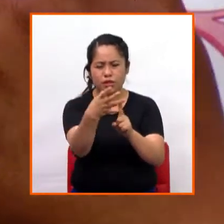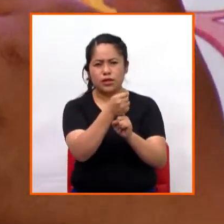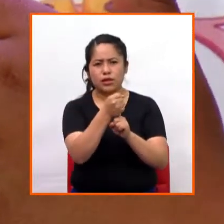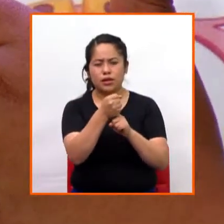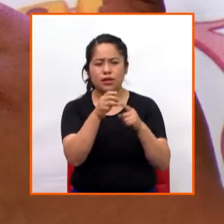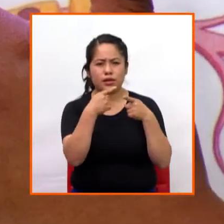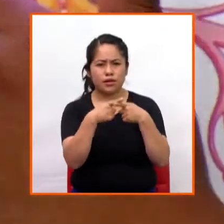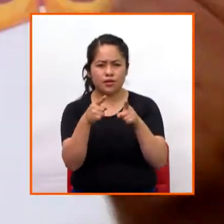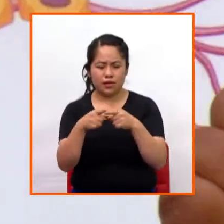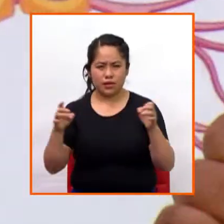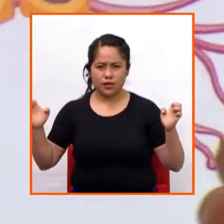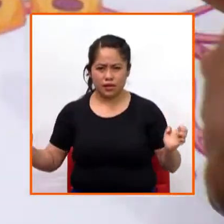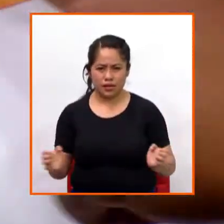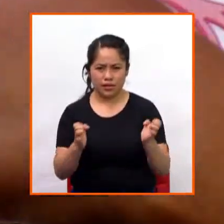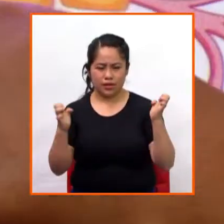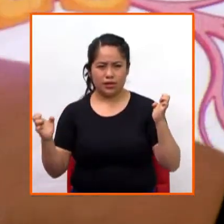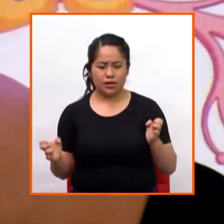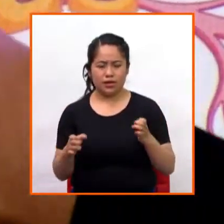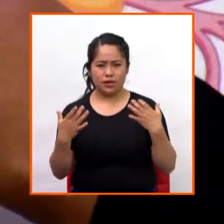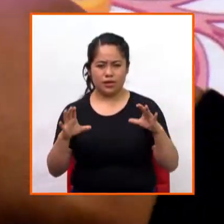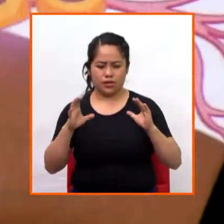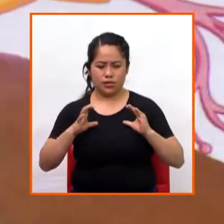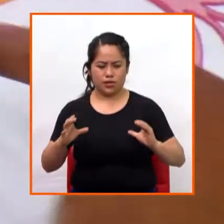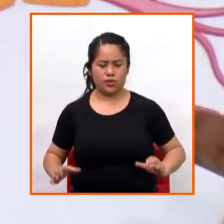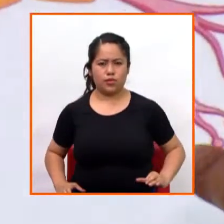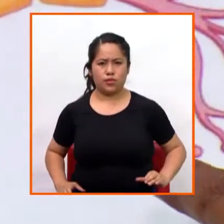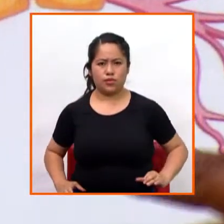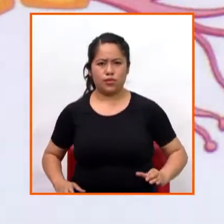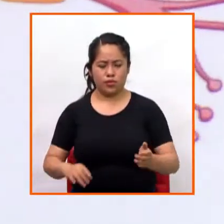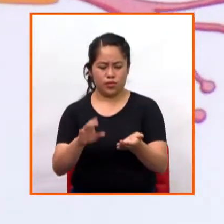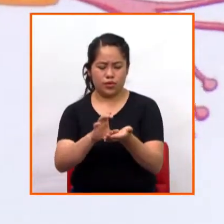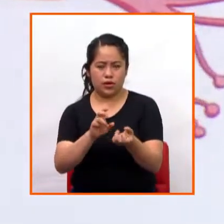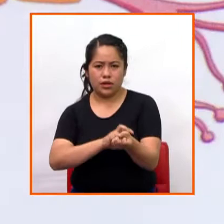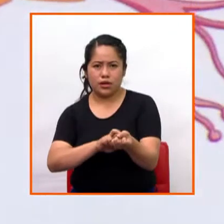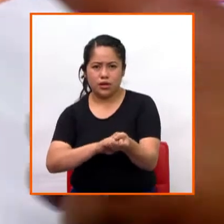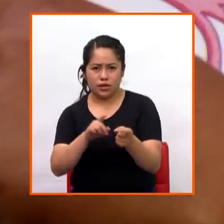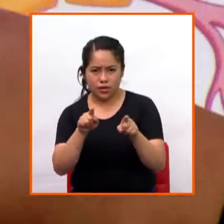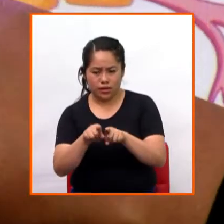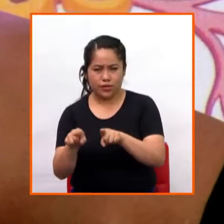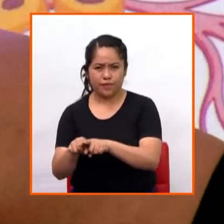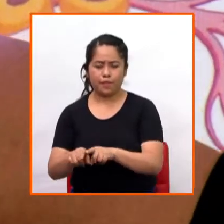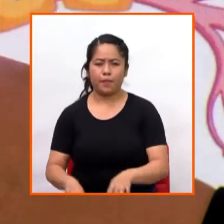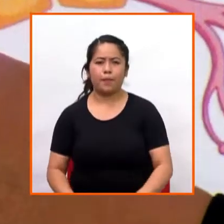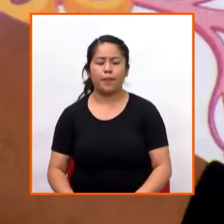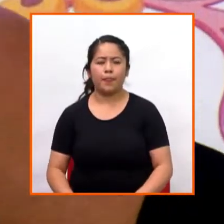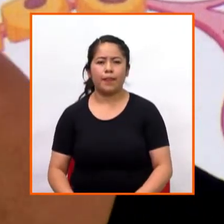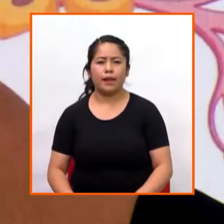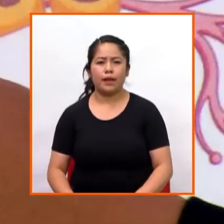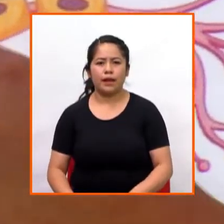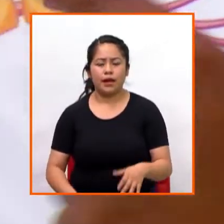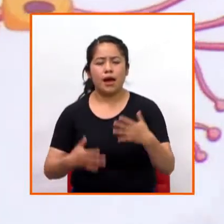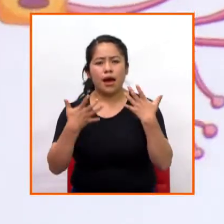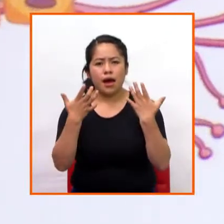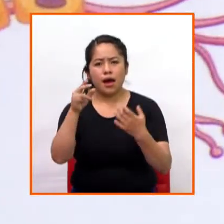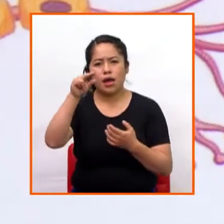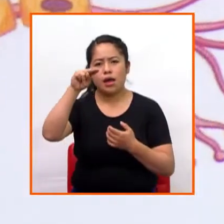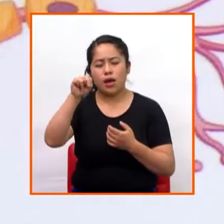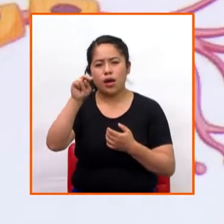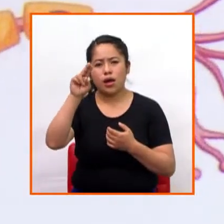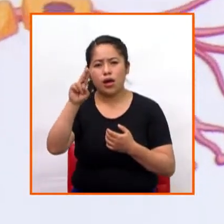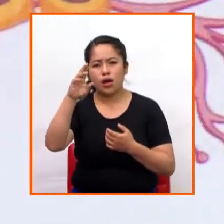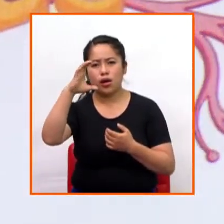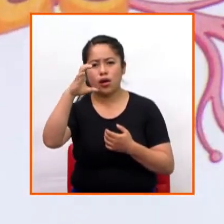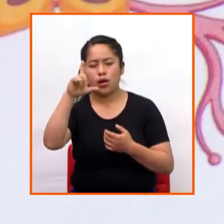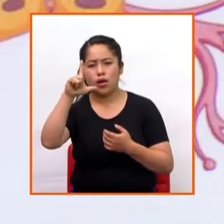llevarlos al cuerpo celular. Acá tenemos el cuerpo celular, que tiene un núcleo y un conjunto de